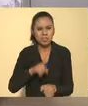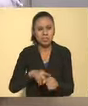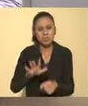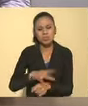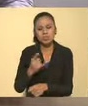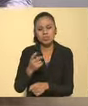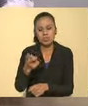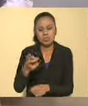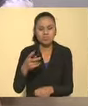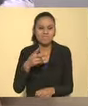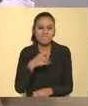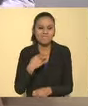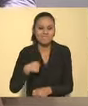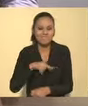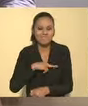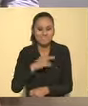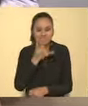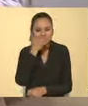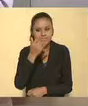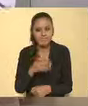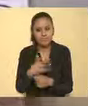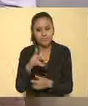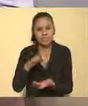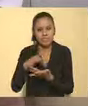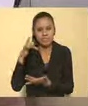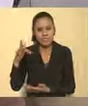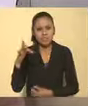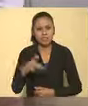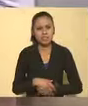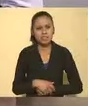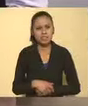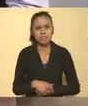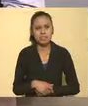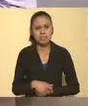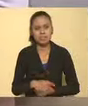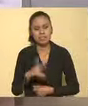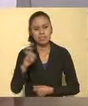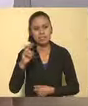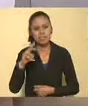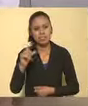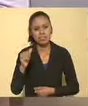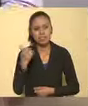pero muchas gracias por tu sugerencia. Muchísimas gracias. Gracias, Brenda. Gracias, bonito martes.